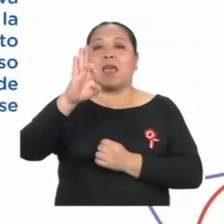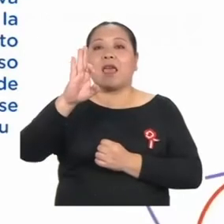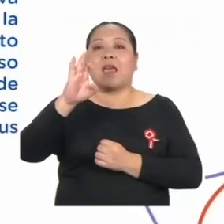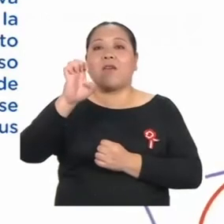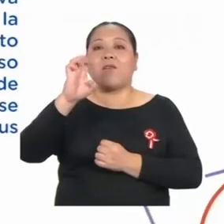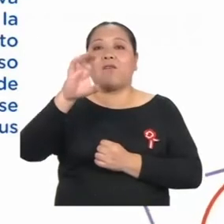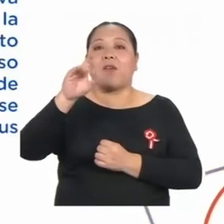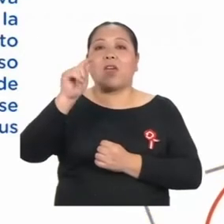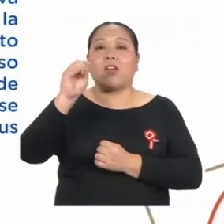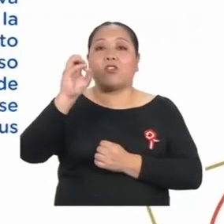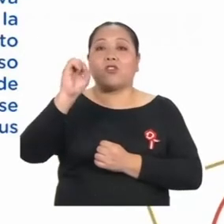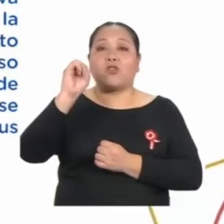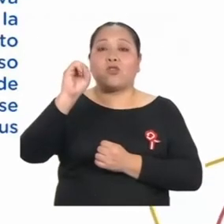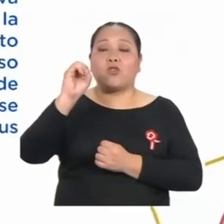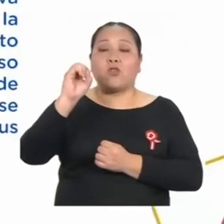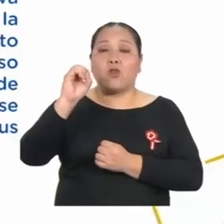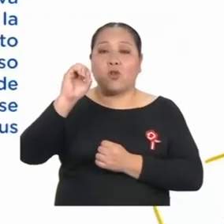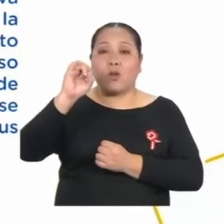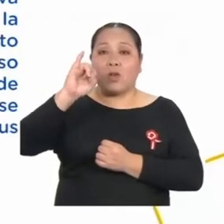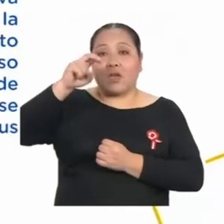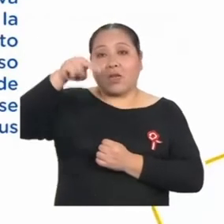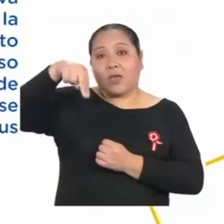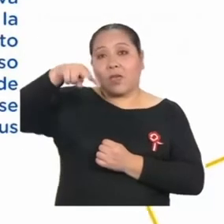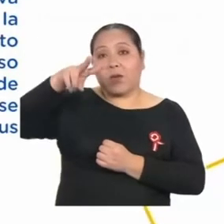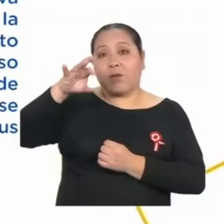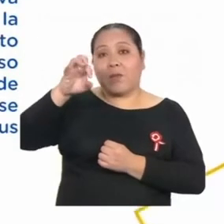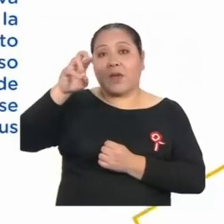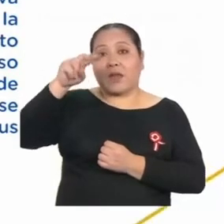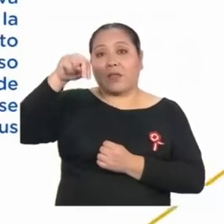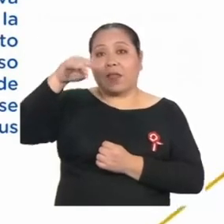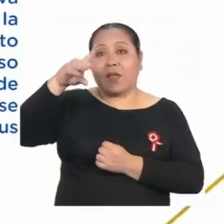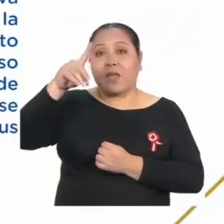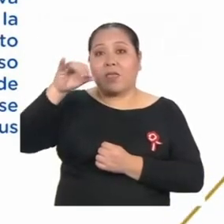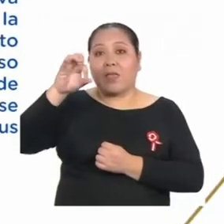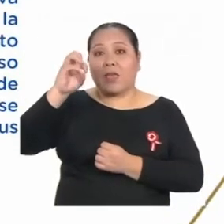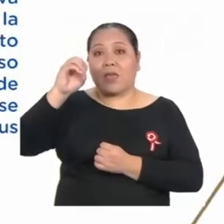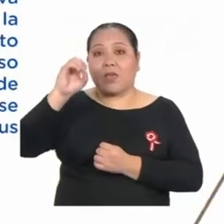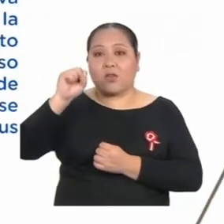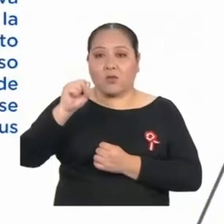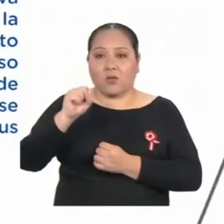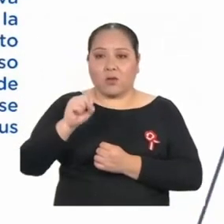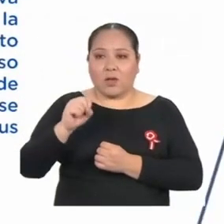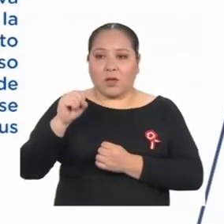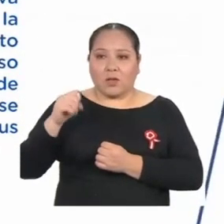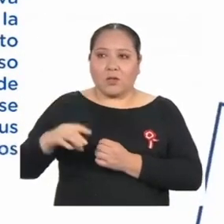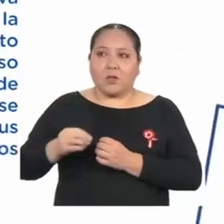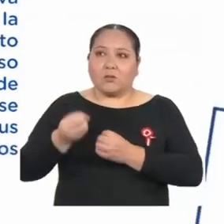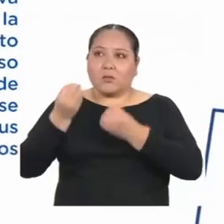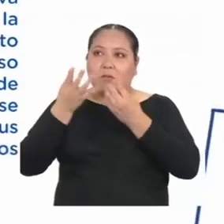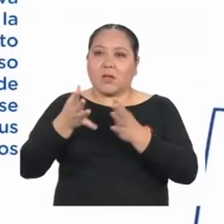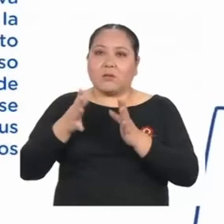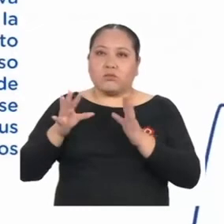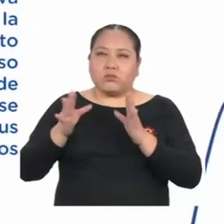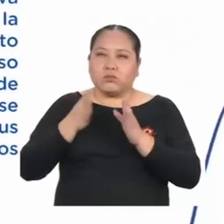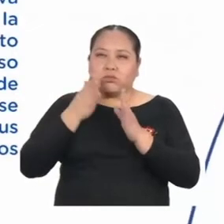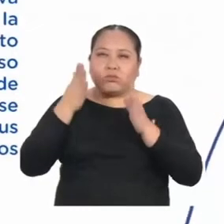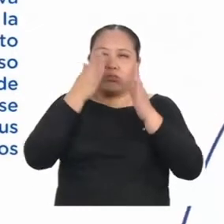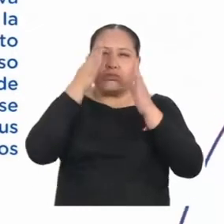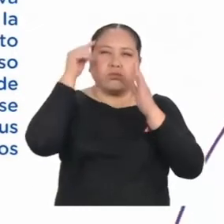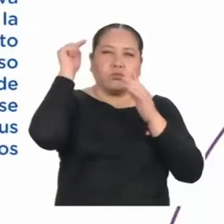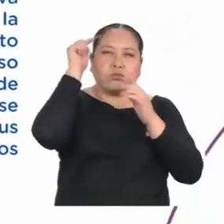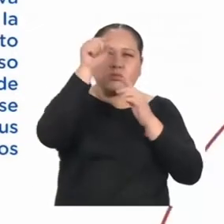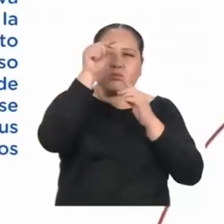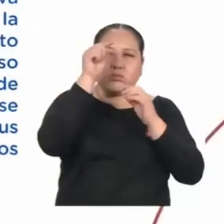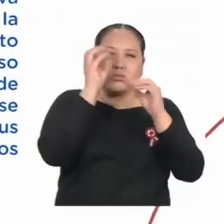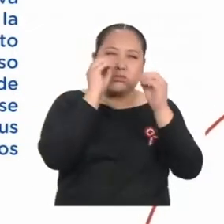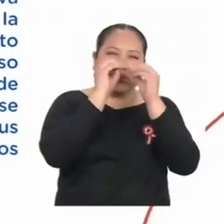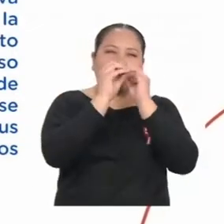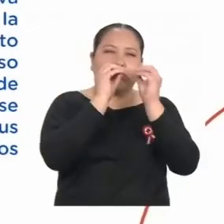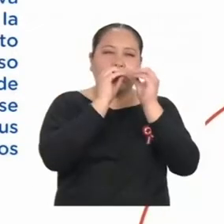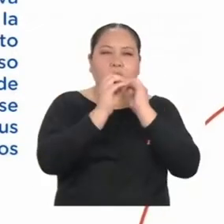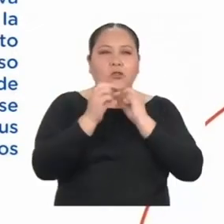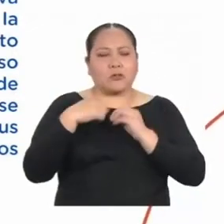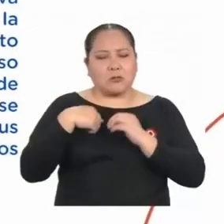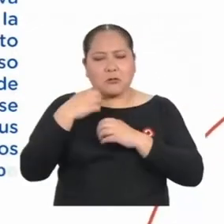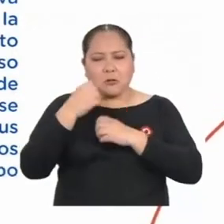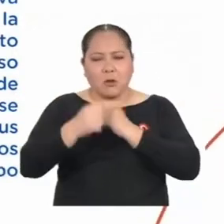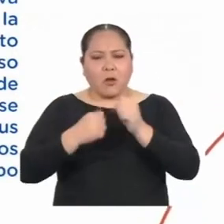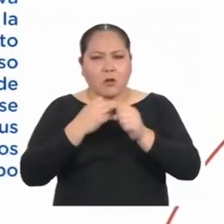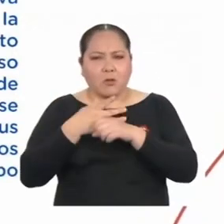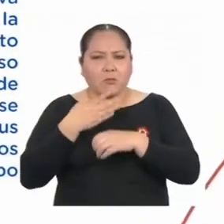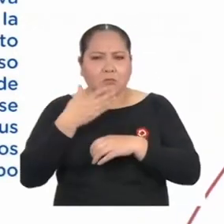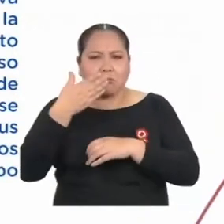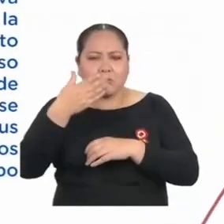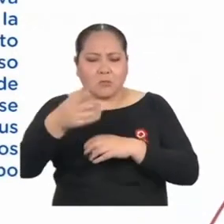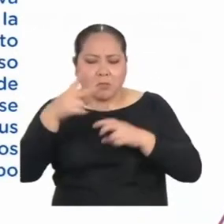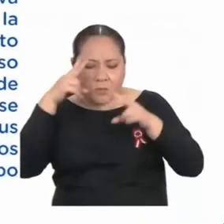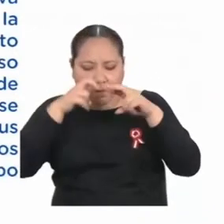de reducir sus emisiones, sino de atenuar el daño que ya está hecho. En unos años me veo investigando soluciones de este tipo desde mi